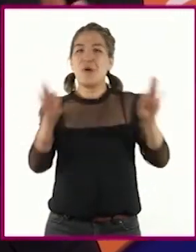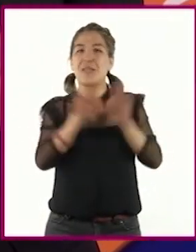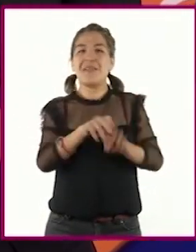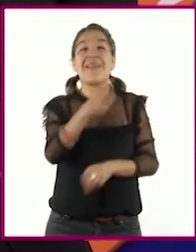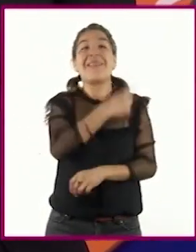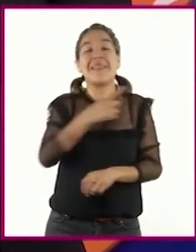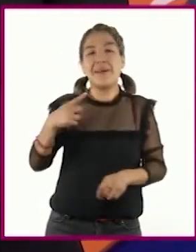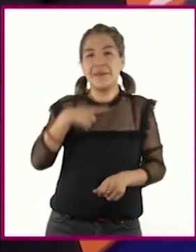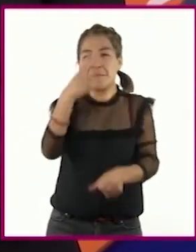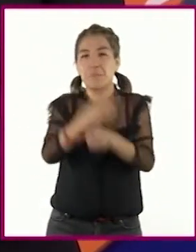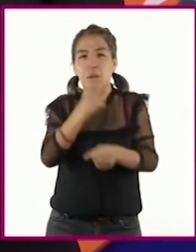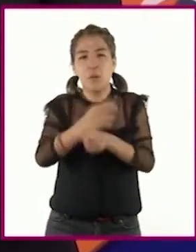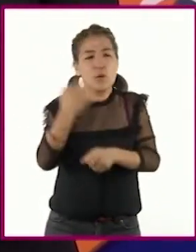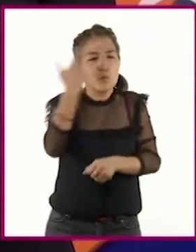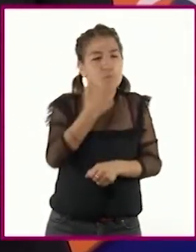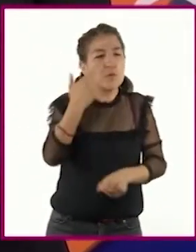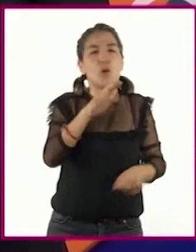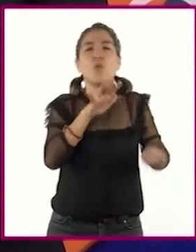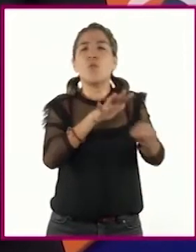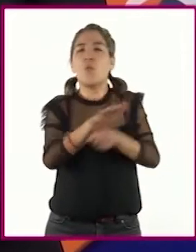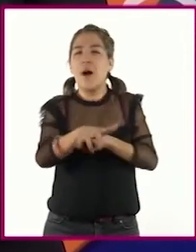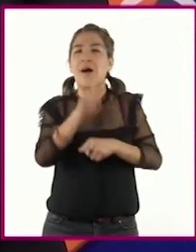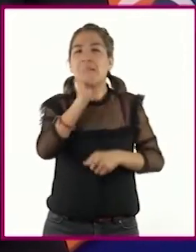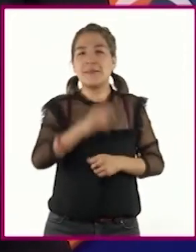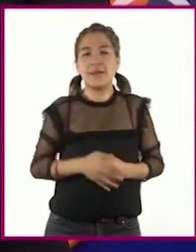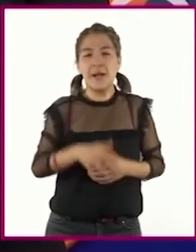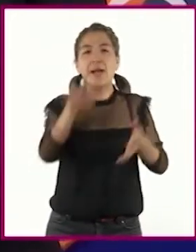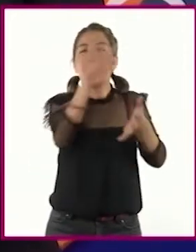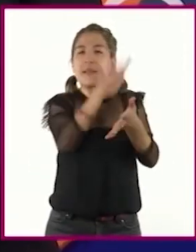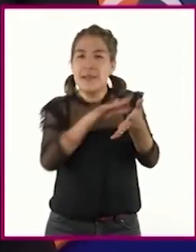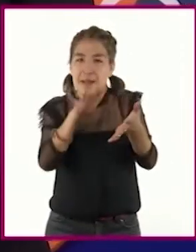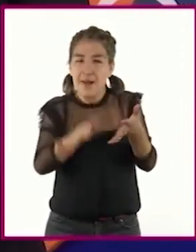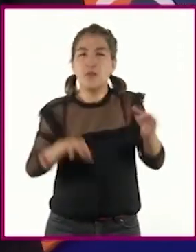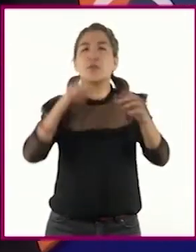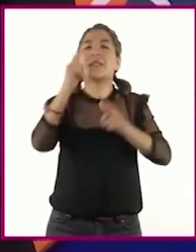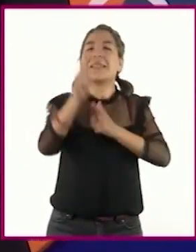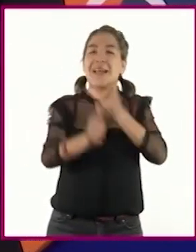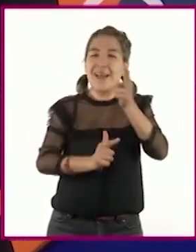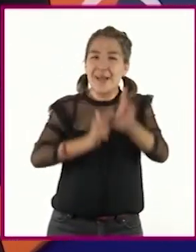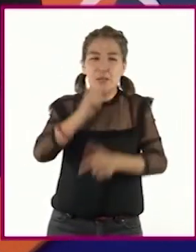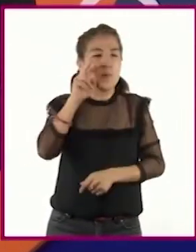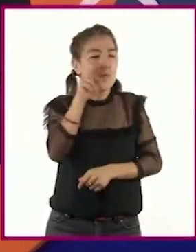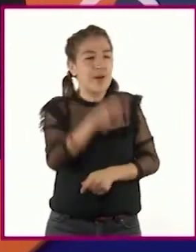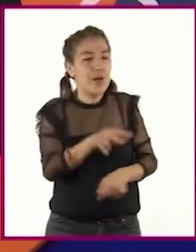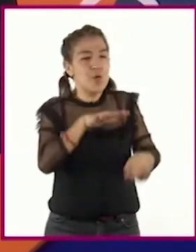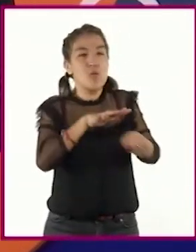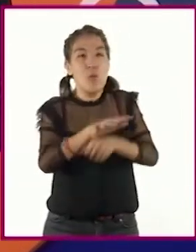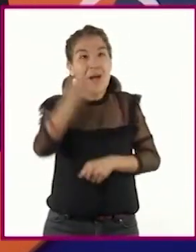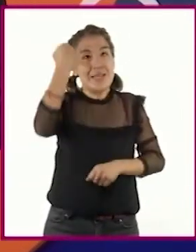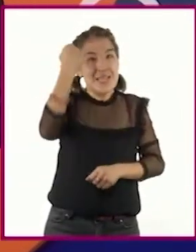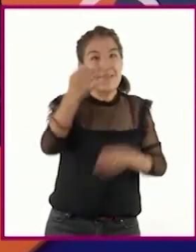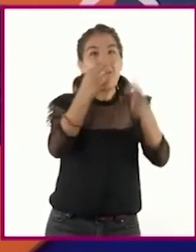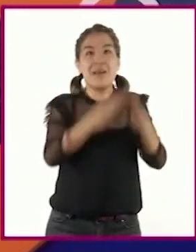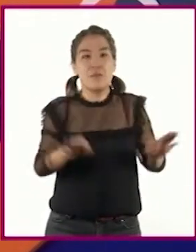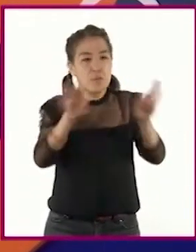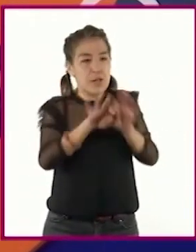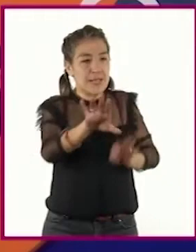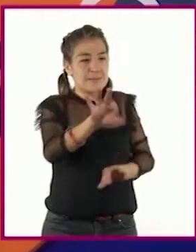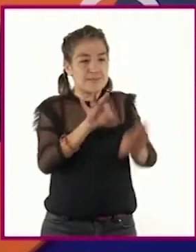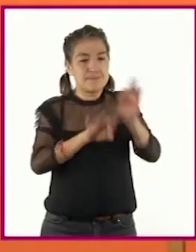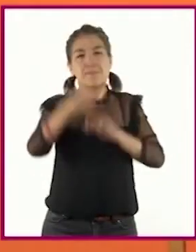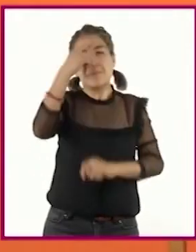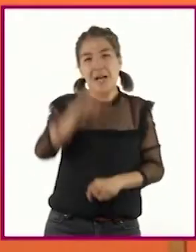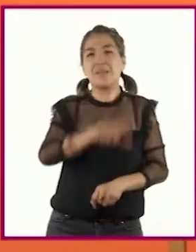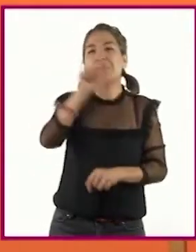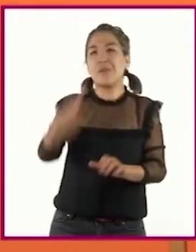que evaluar su funcionalidad, como leer detenidamente y rescatar las ideas que clarifiquen lo que se quiere